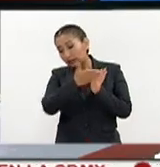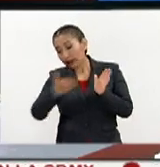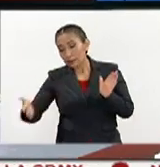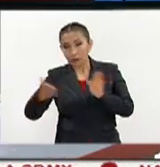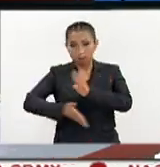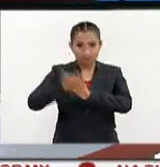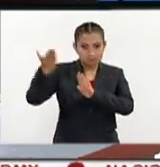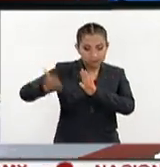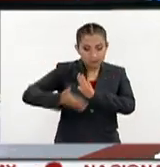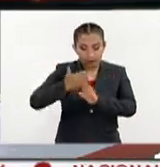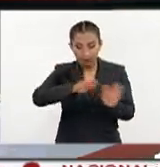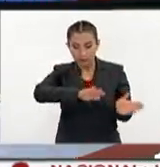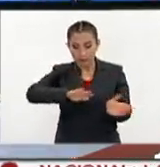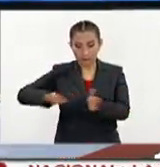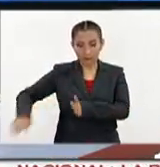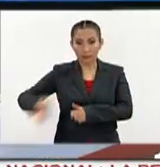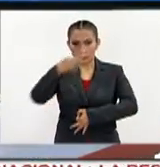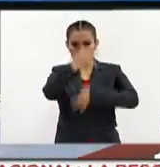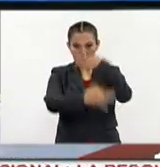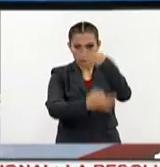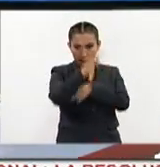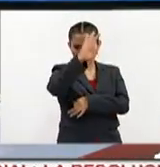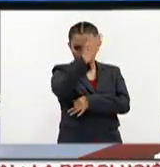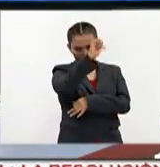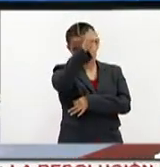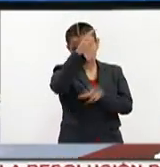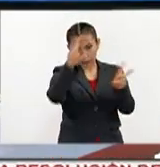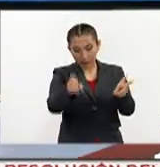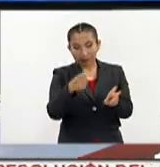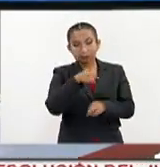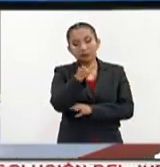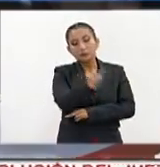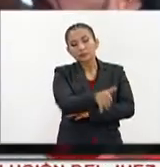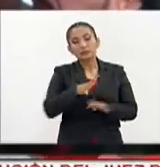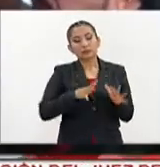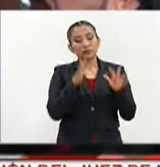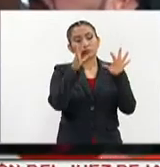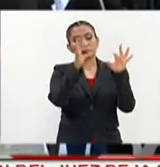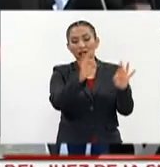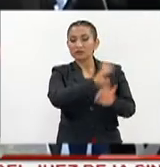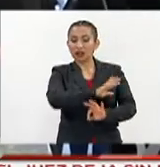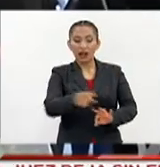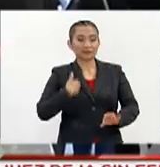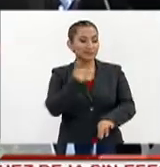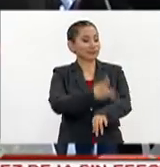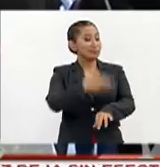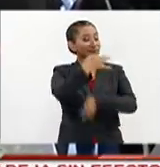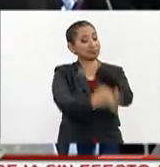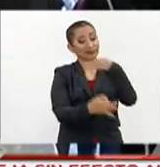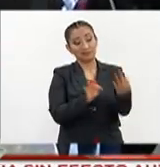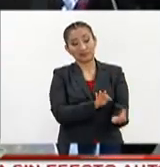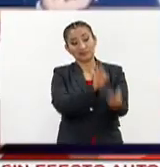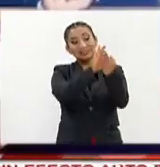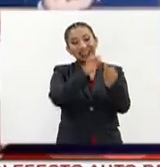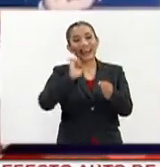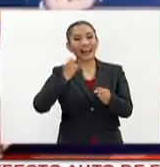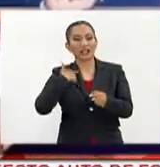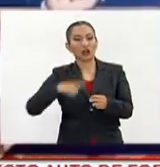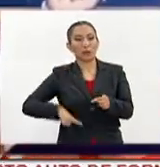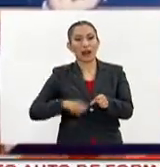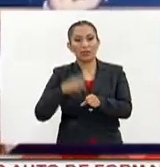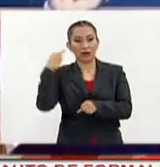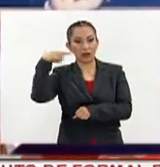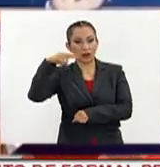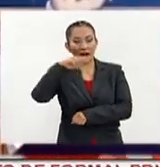de reconstrucción. Un tribunal federal, en otros temas, confirmó el auto de vinculación a proceso dictado contra el exgobernador